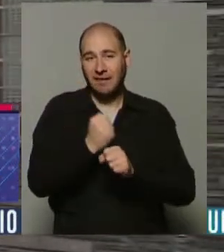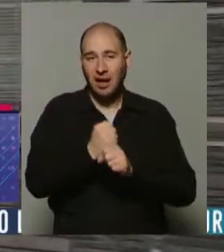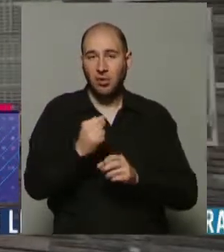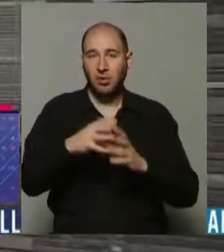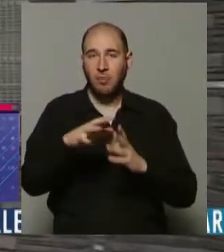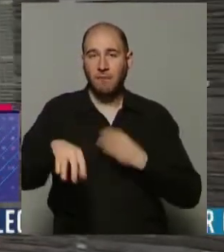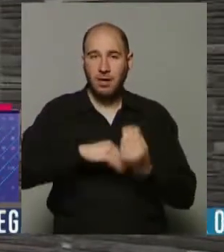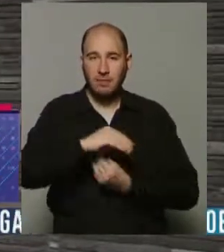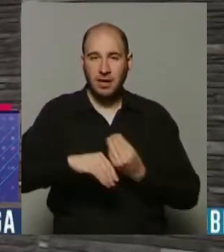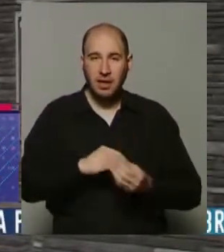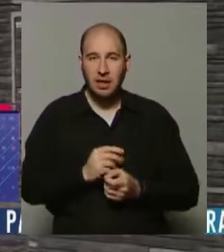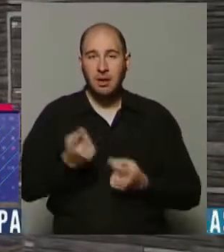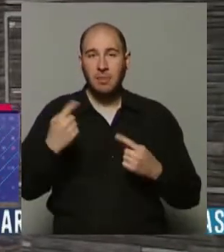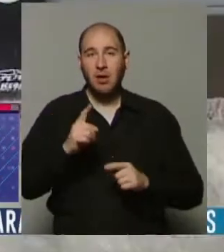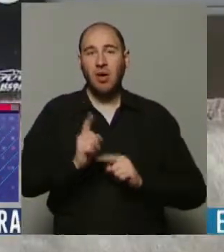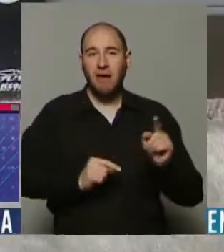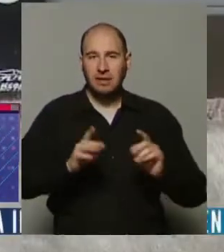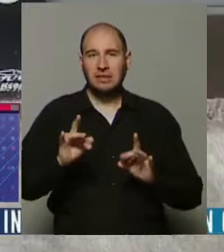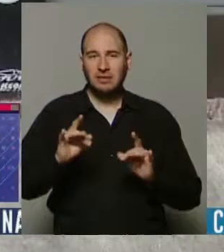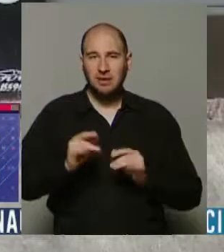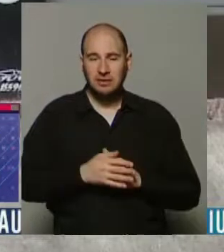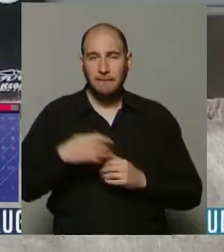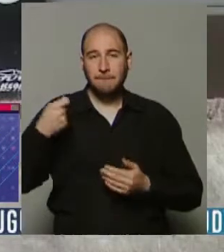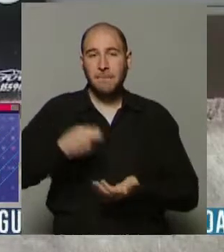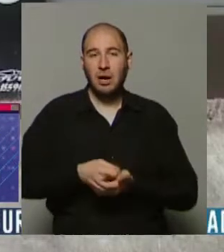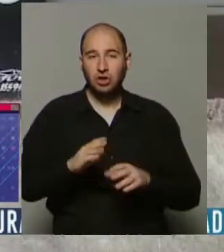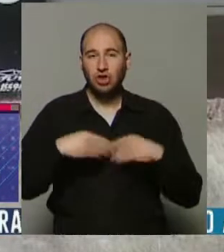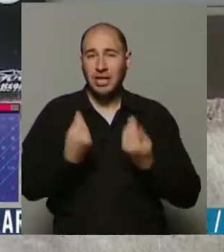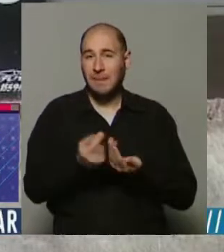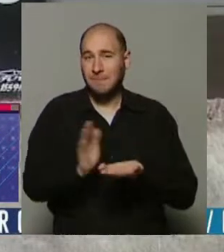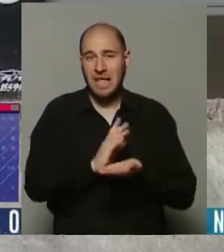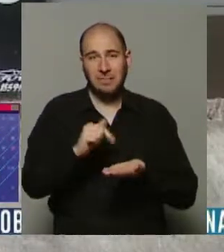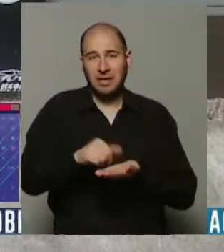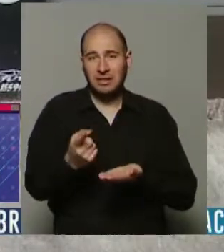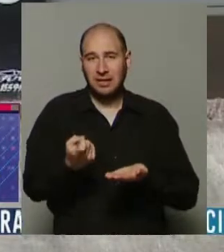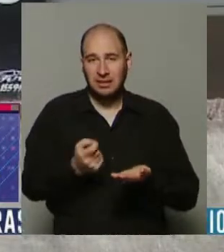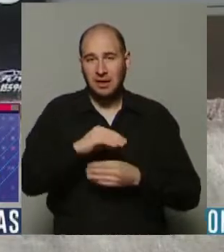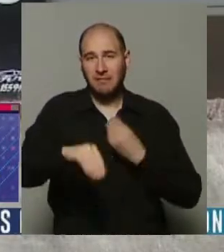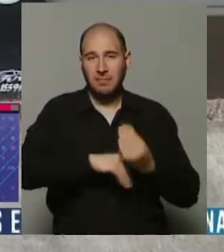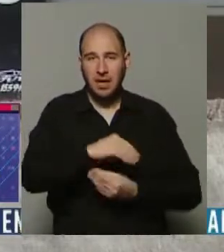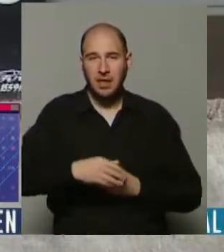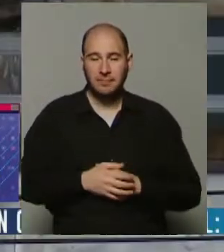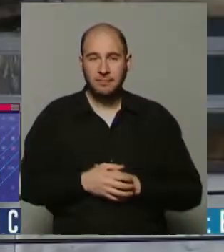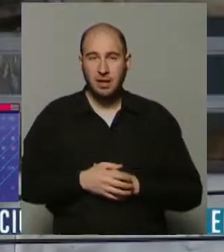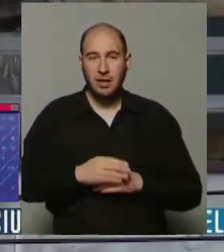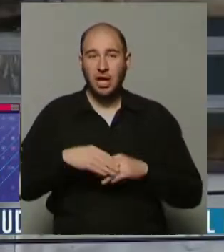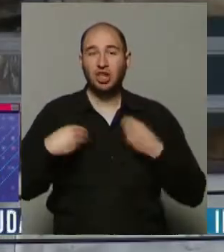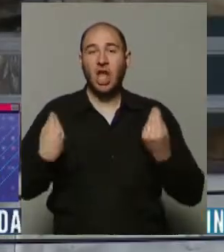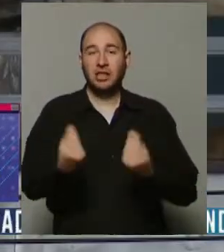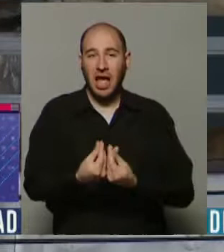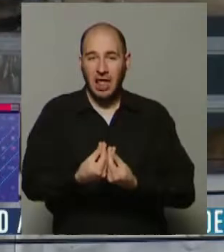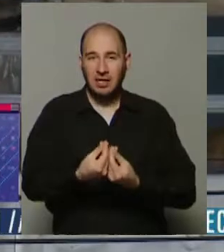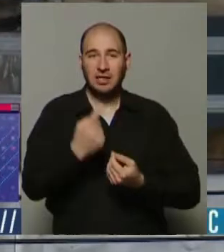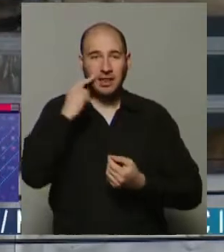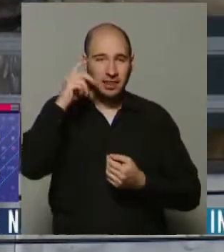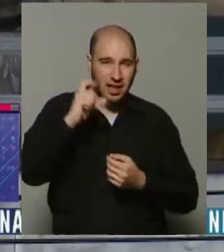grupo familiar y así todo a veces les cuesta poder cubrir la canasta mínima y necesaria que necesita una familia. La canasta básica total, tanto